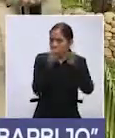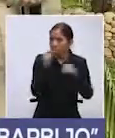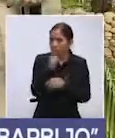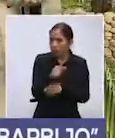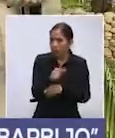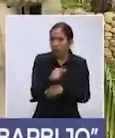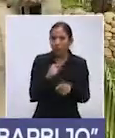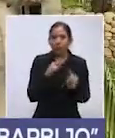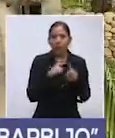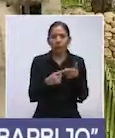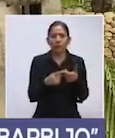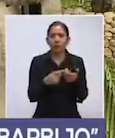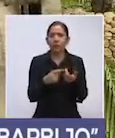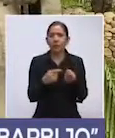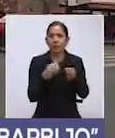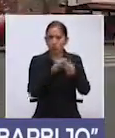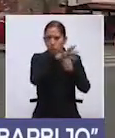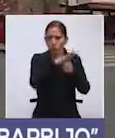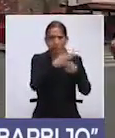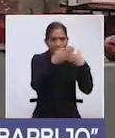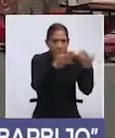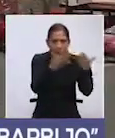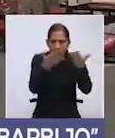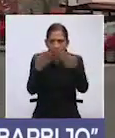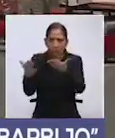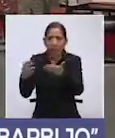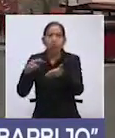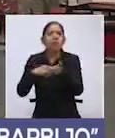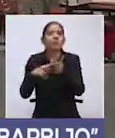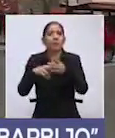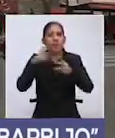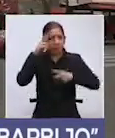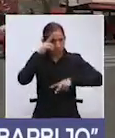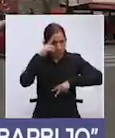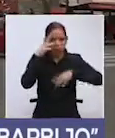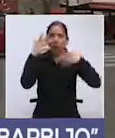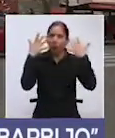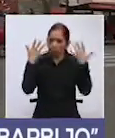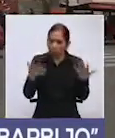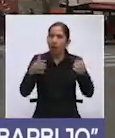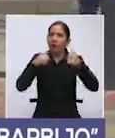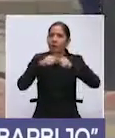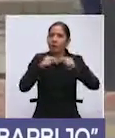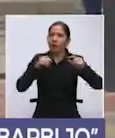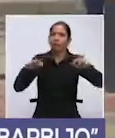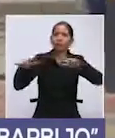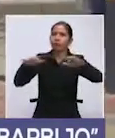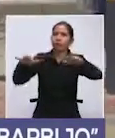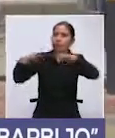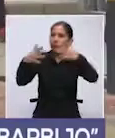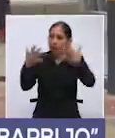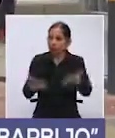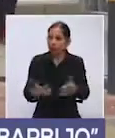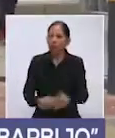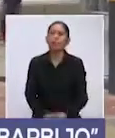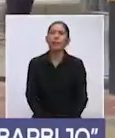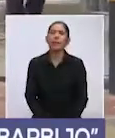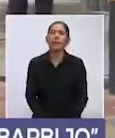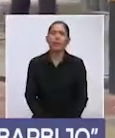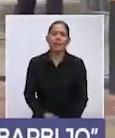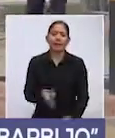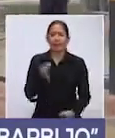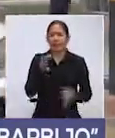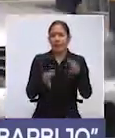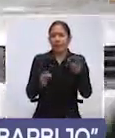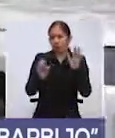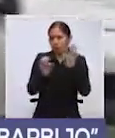eso nos está diciendo de que el virus está circulando entre la población. El no hacer uso